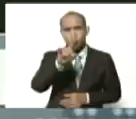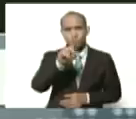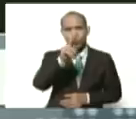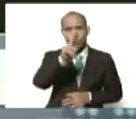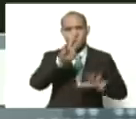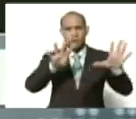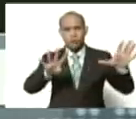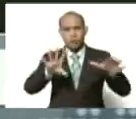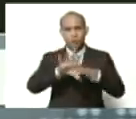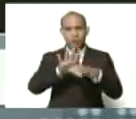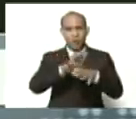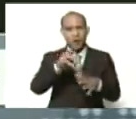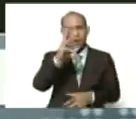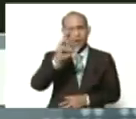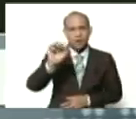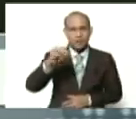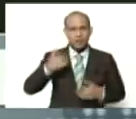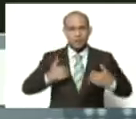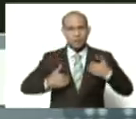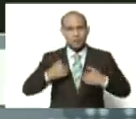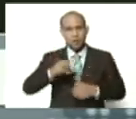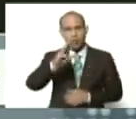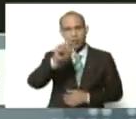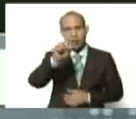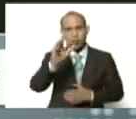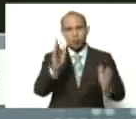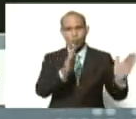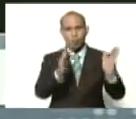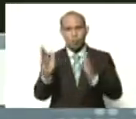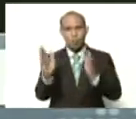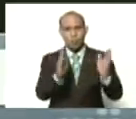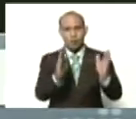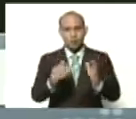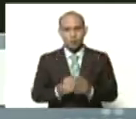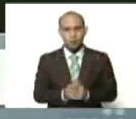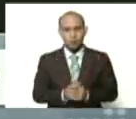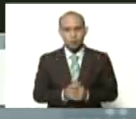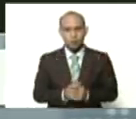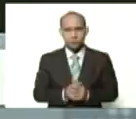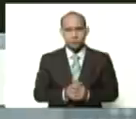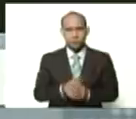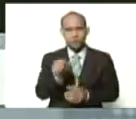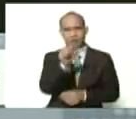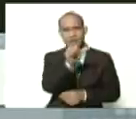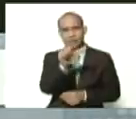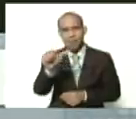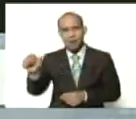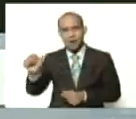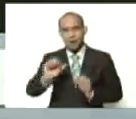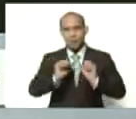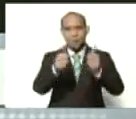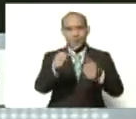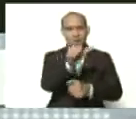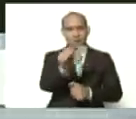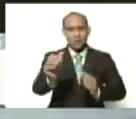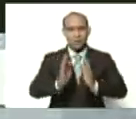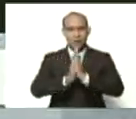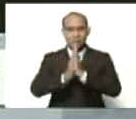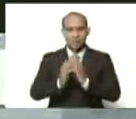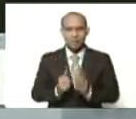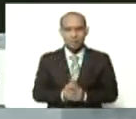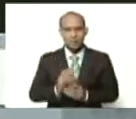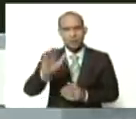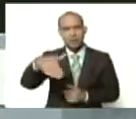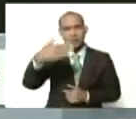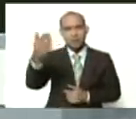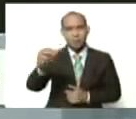29, martes 30, miércoles 31 de marzo, ya estamos en Semana Santa. Y después